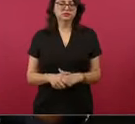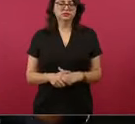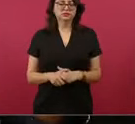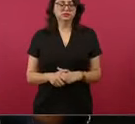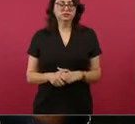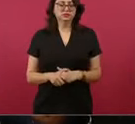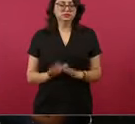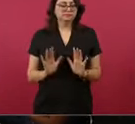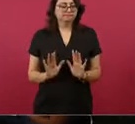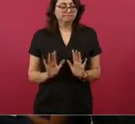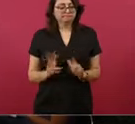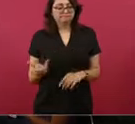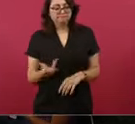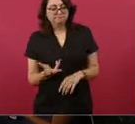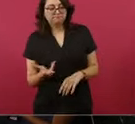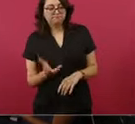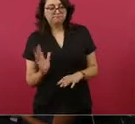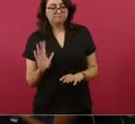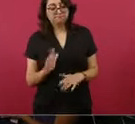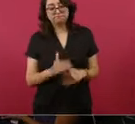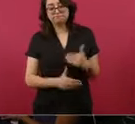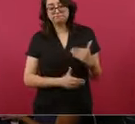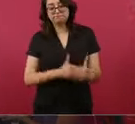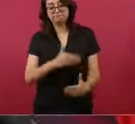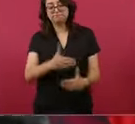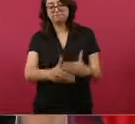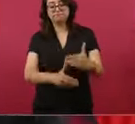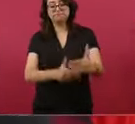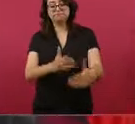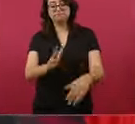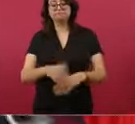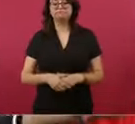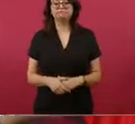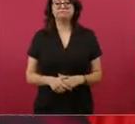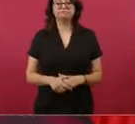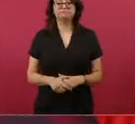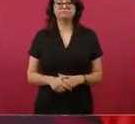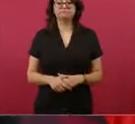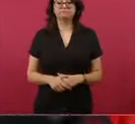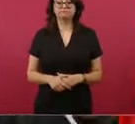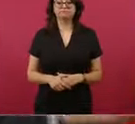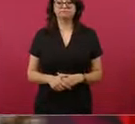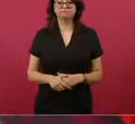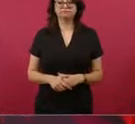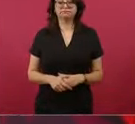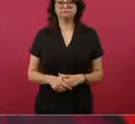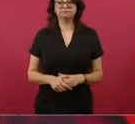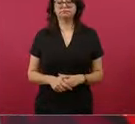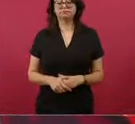y ya lo están haciendo todos. Claro, hay quienes quieren ganar